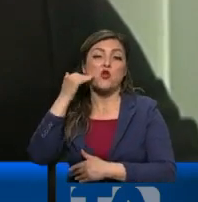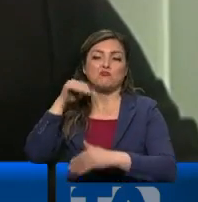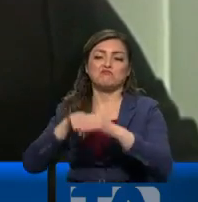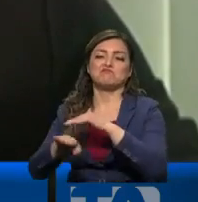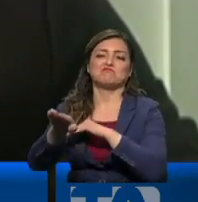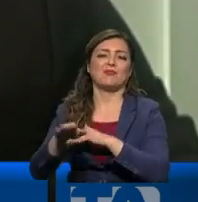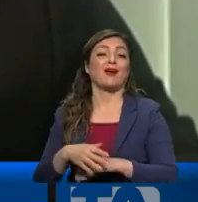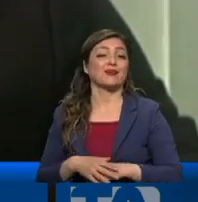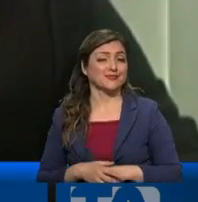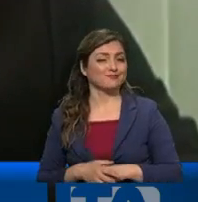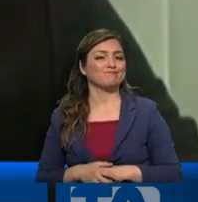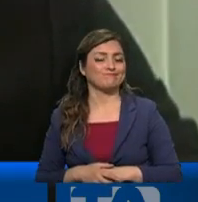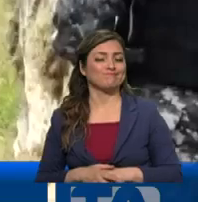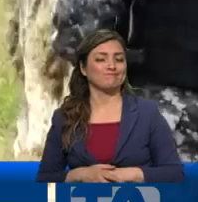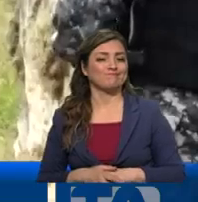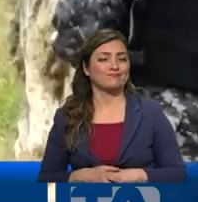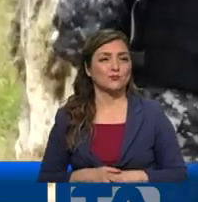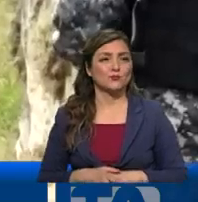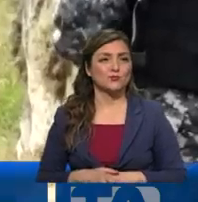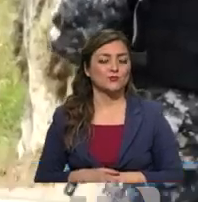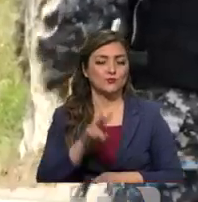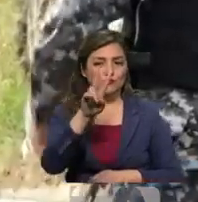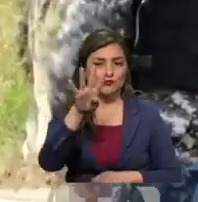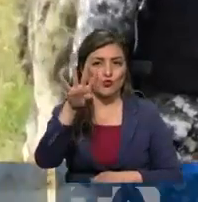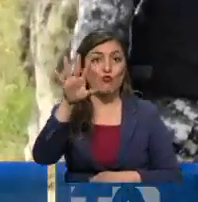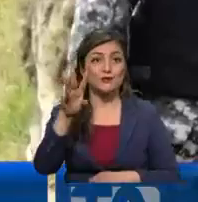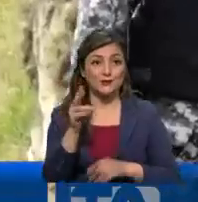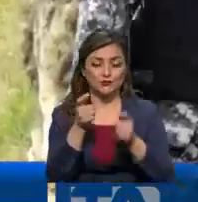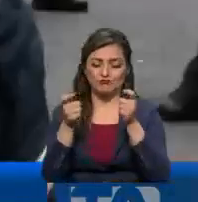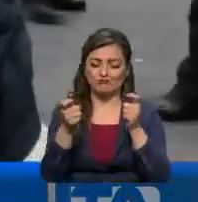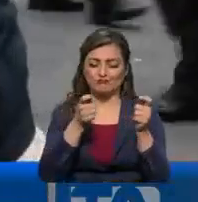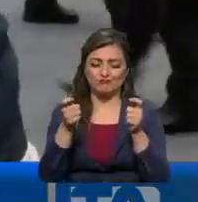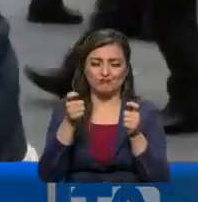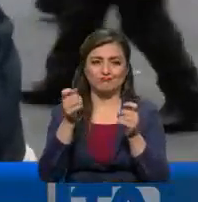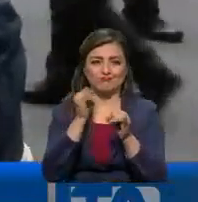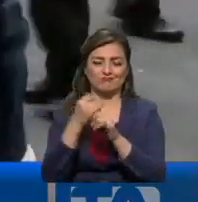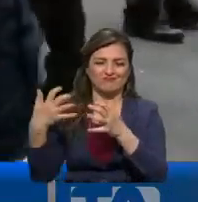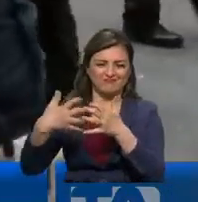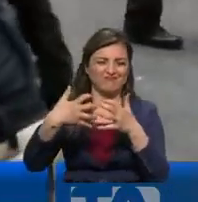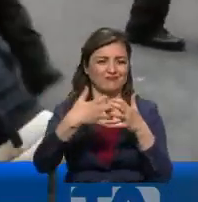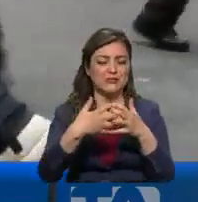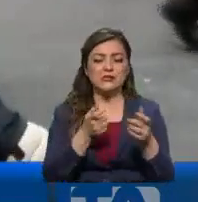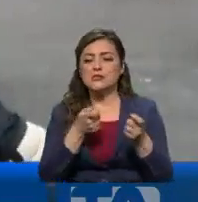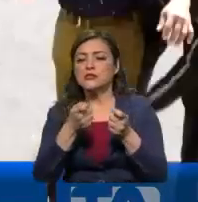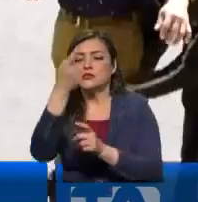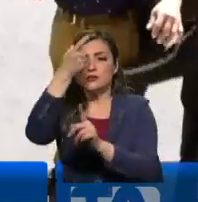al permitir el ingreso de un menor de edad. Son 246 operativos interinstitucionales ejecutados en un mes con